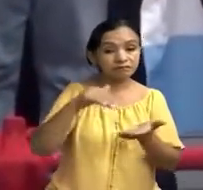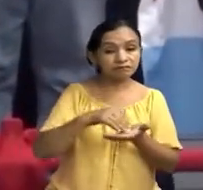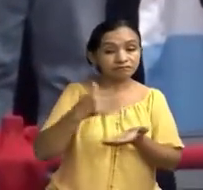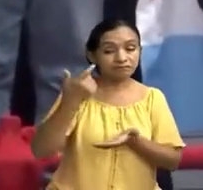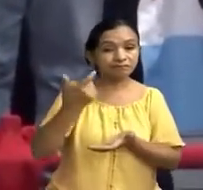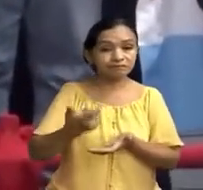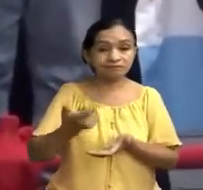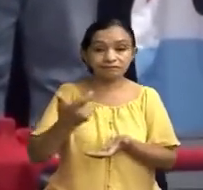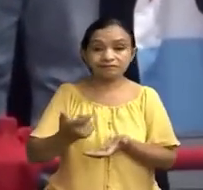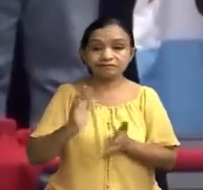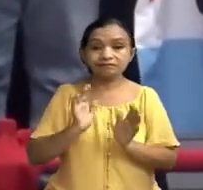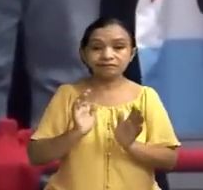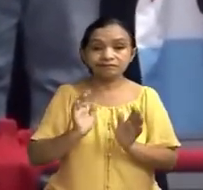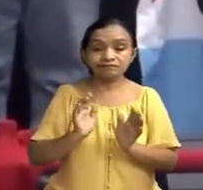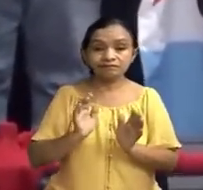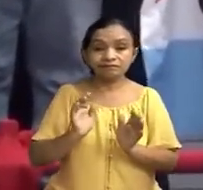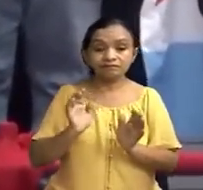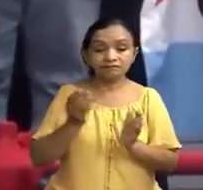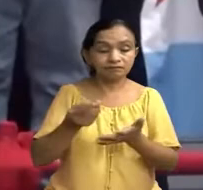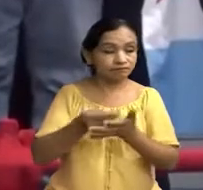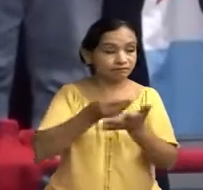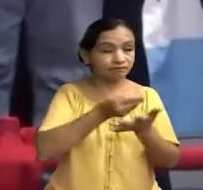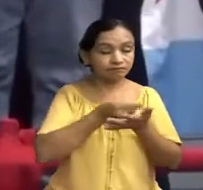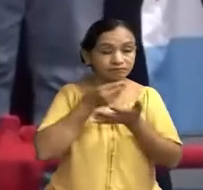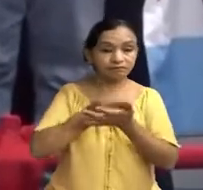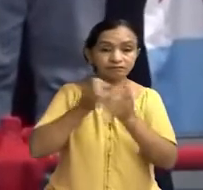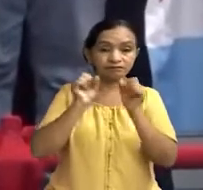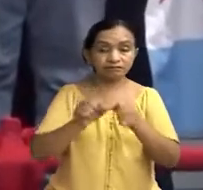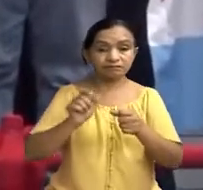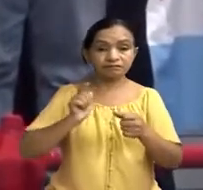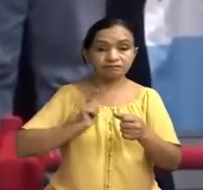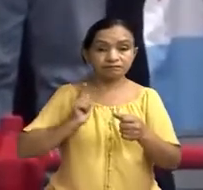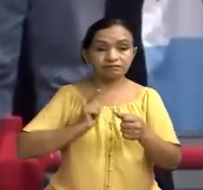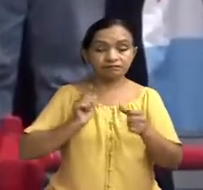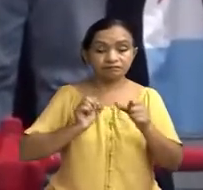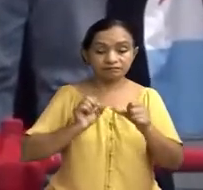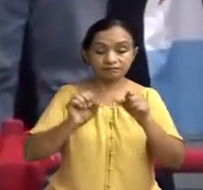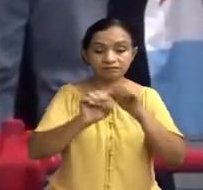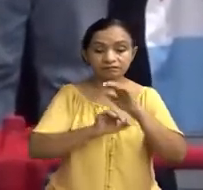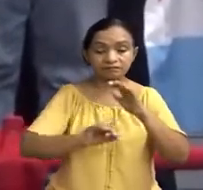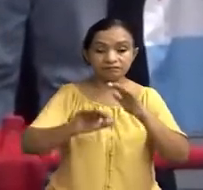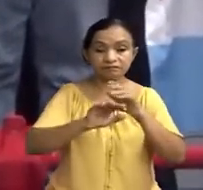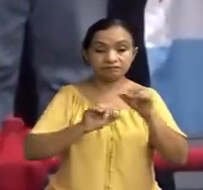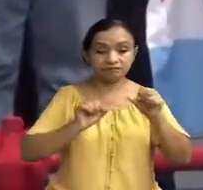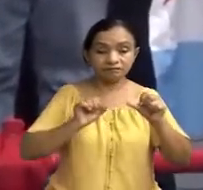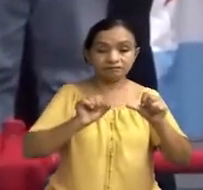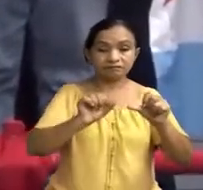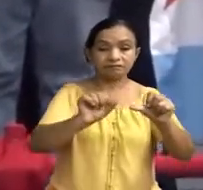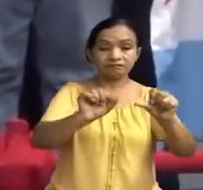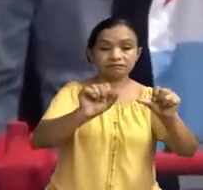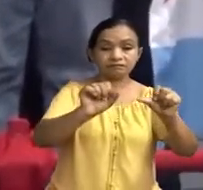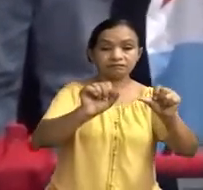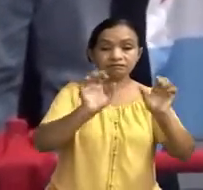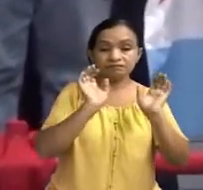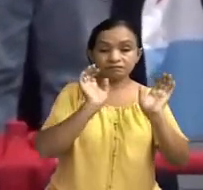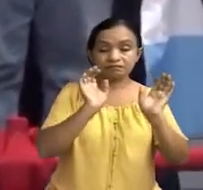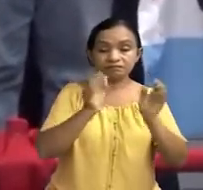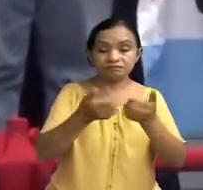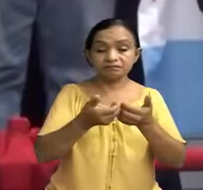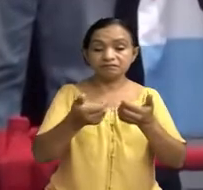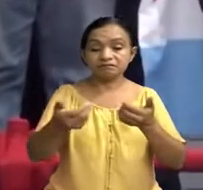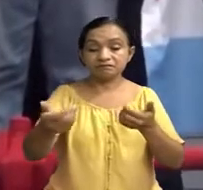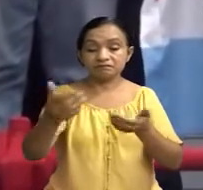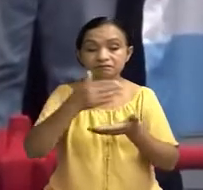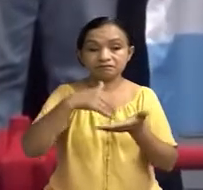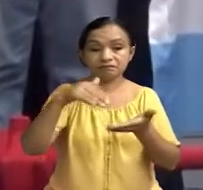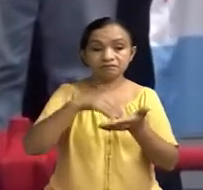de adquisitivo que les permita mantener una estabilidad social, de manera que estas clases, naturalmente aisladas de los centros de